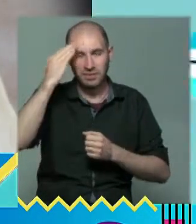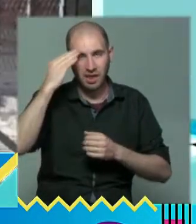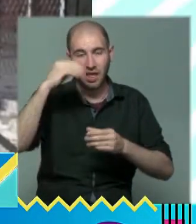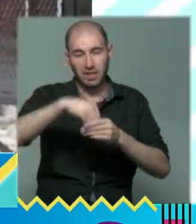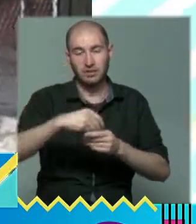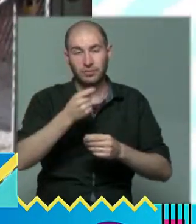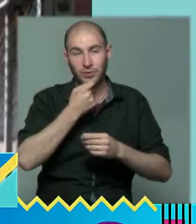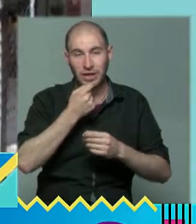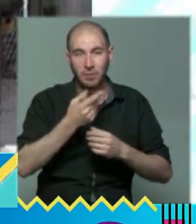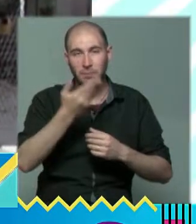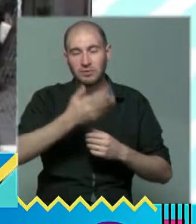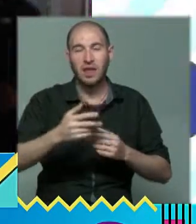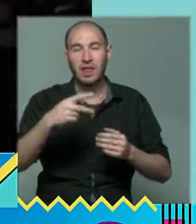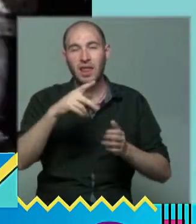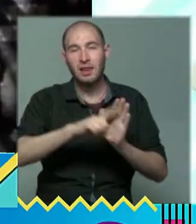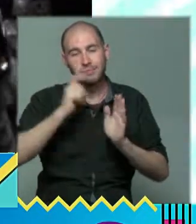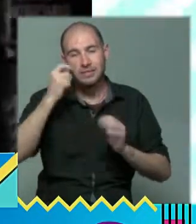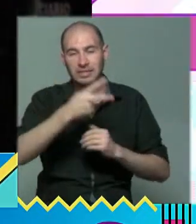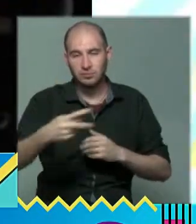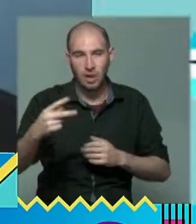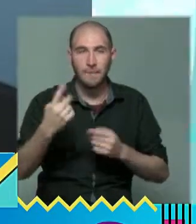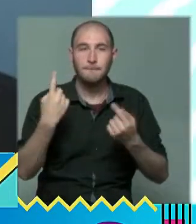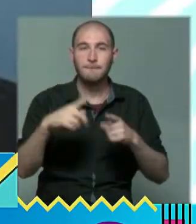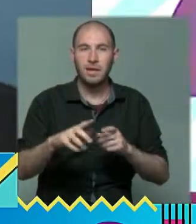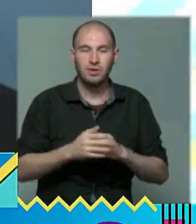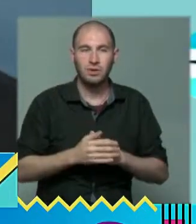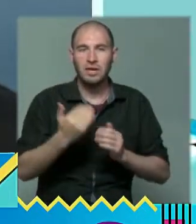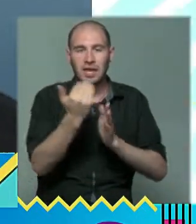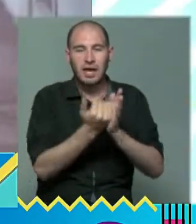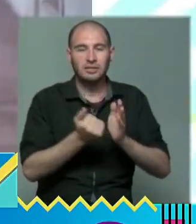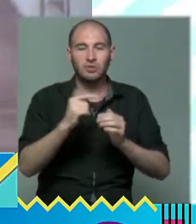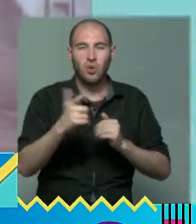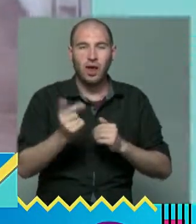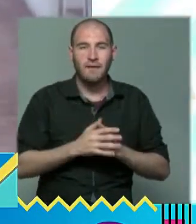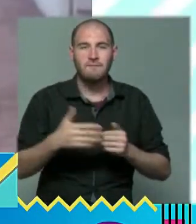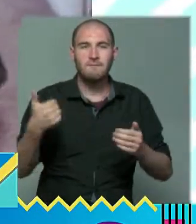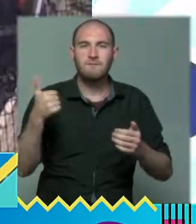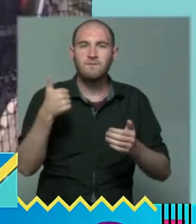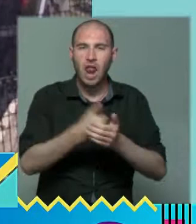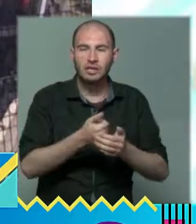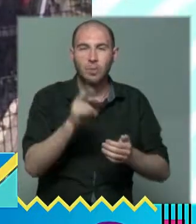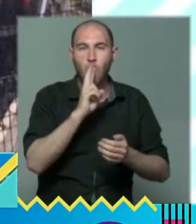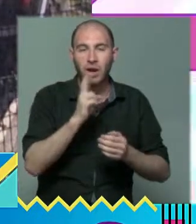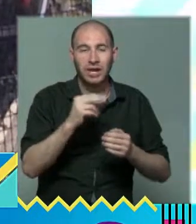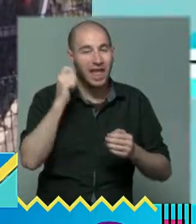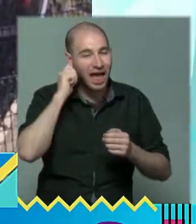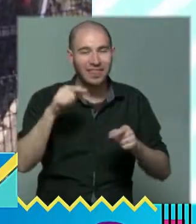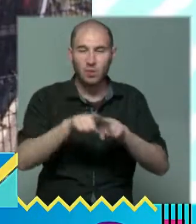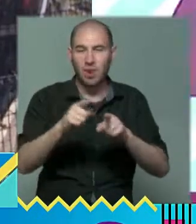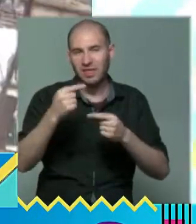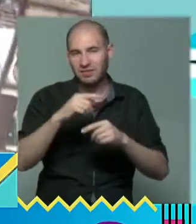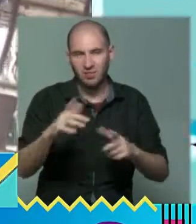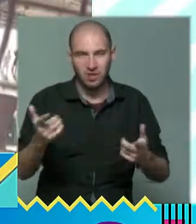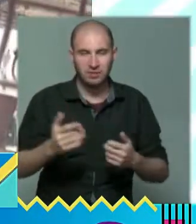ellos tenemos los delitos sexuales, pero no tenemos casos de violación a mujeres de la misma edad